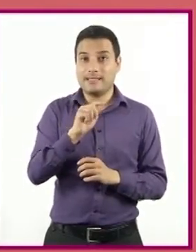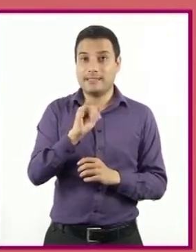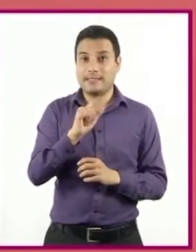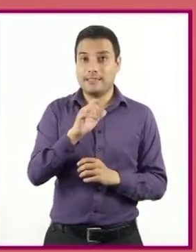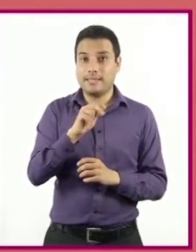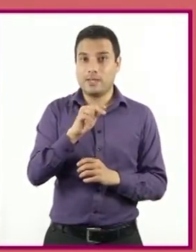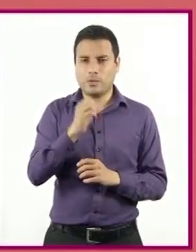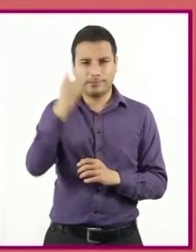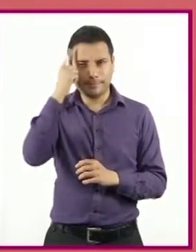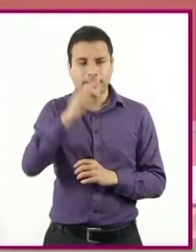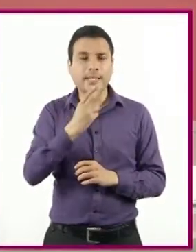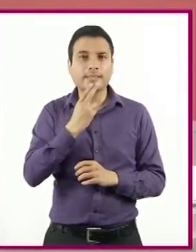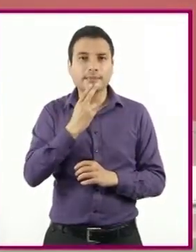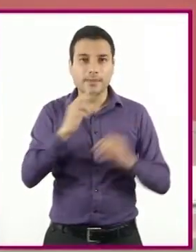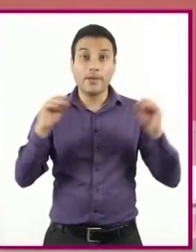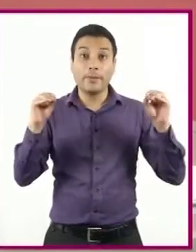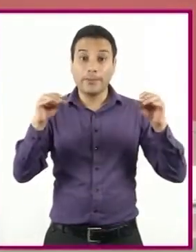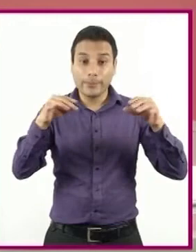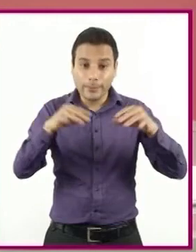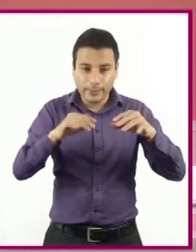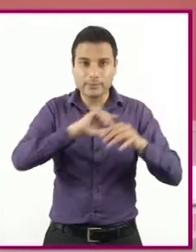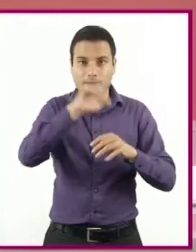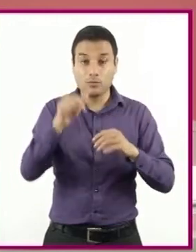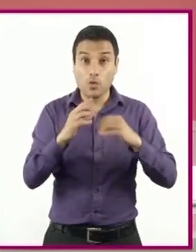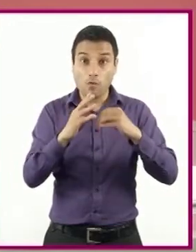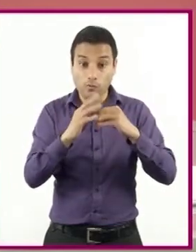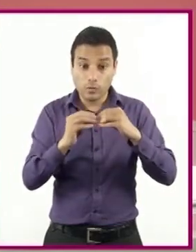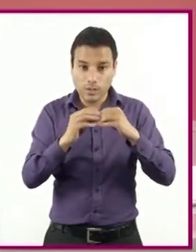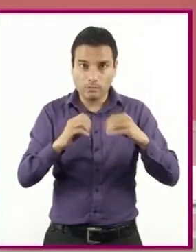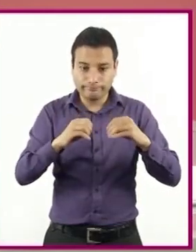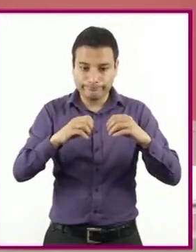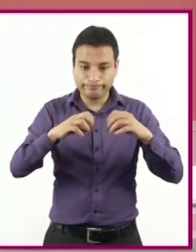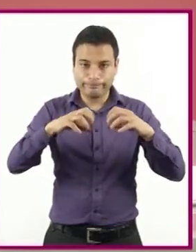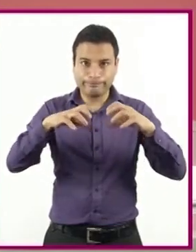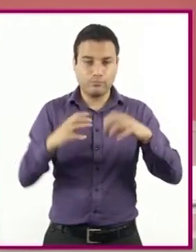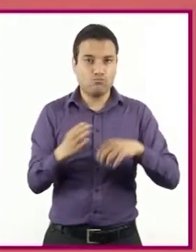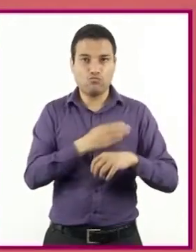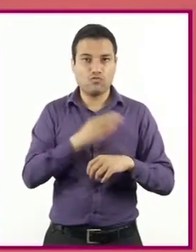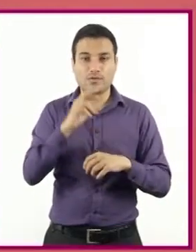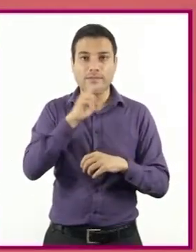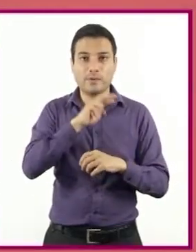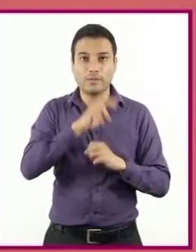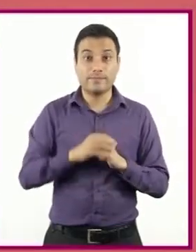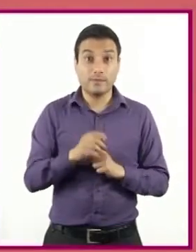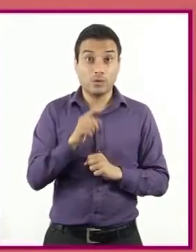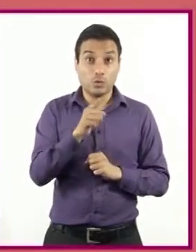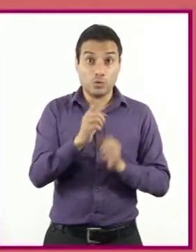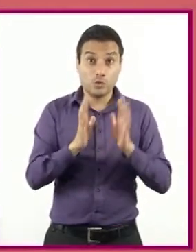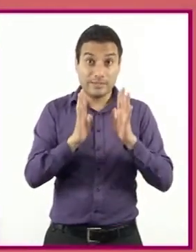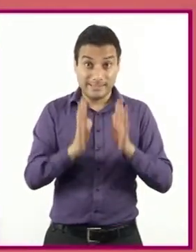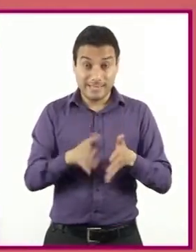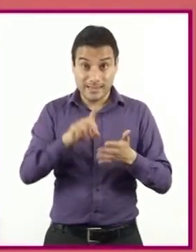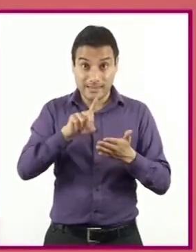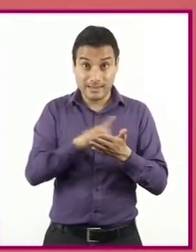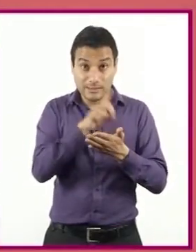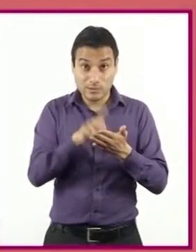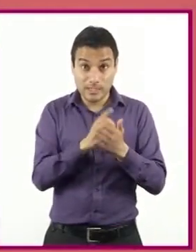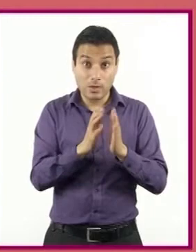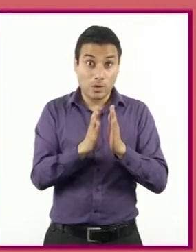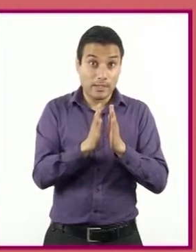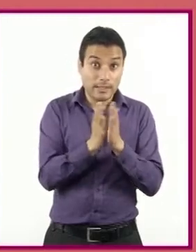gas contribuye a su maduración. Maestra Anel, ¿tiene listo su diccionario, dispositivo electrónico, su libro de texto